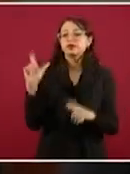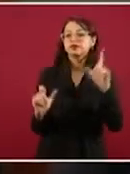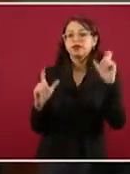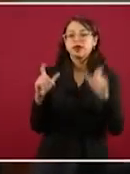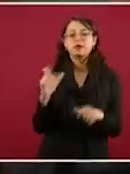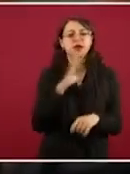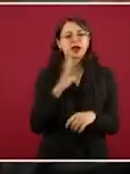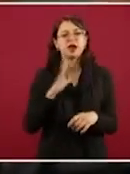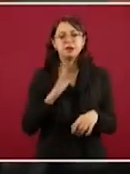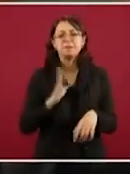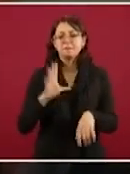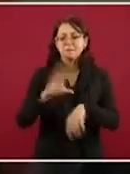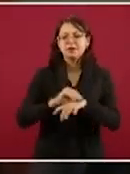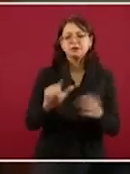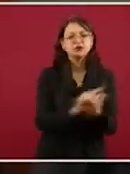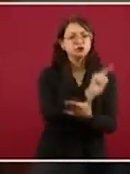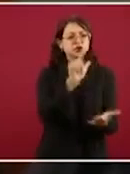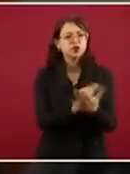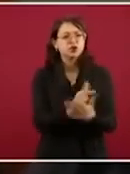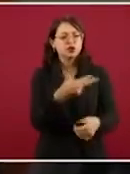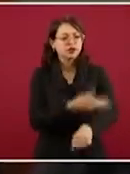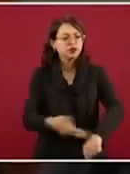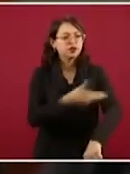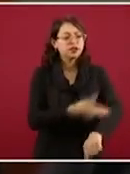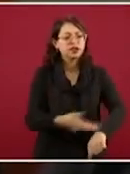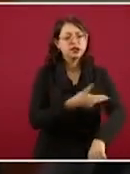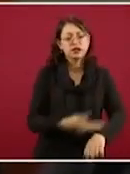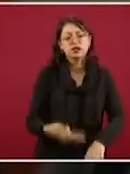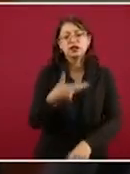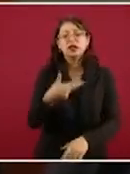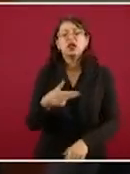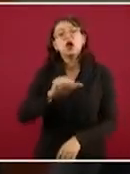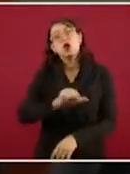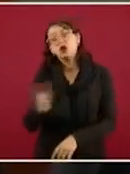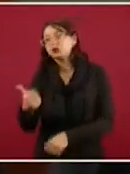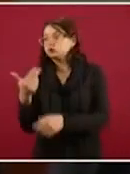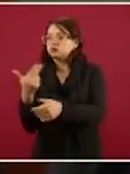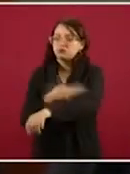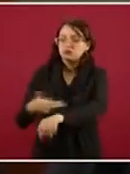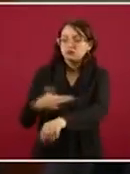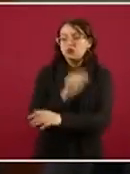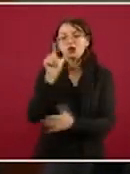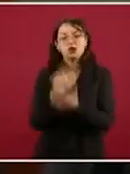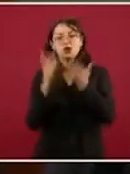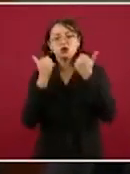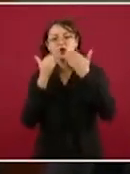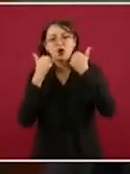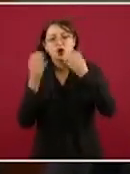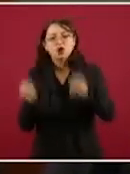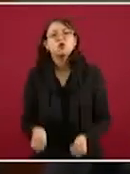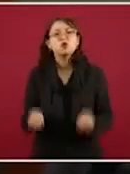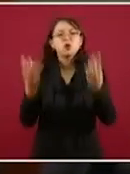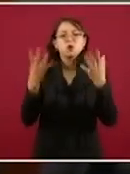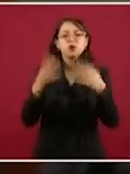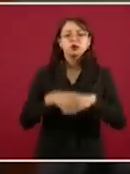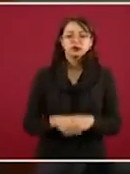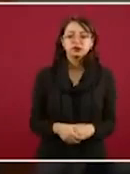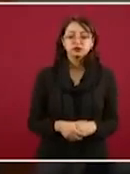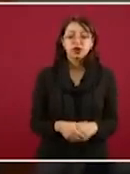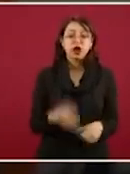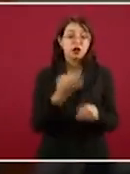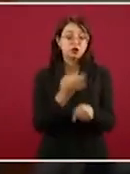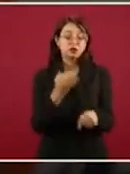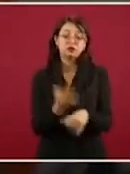es la estimación que se tienen en el país de manera ilegal? A partir de todo este tipo de